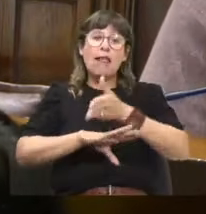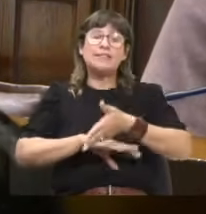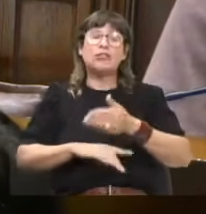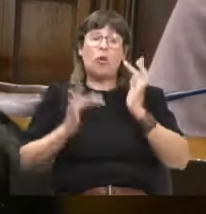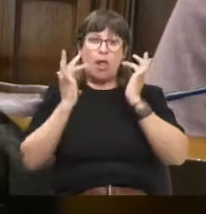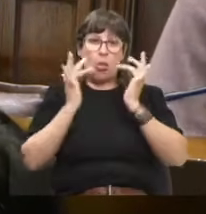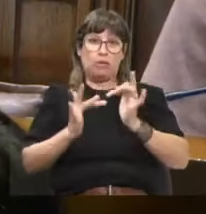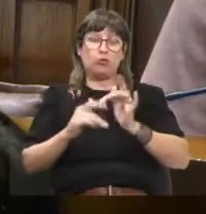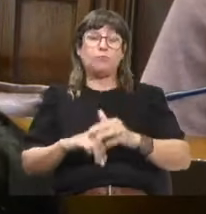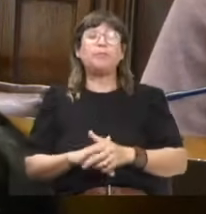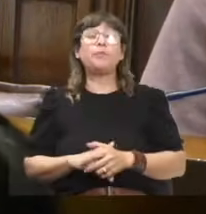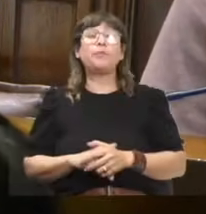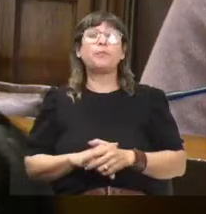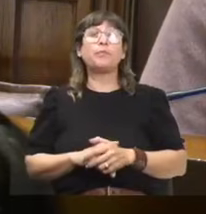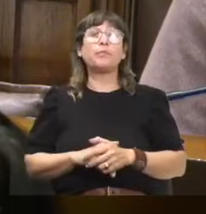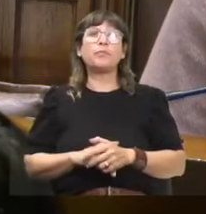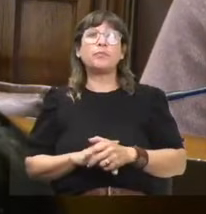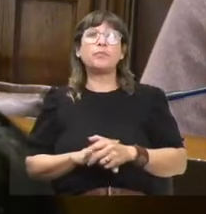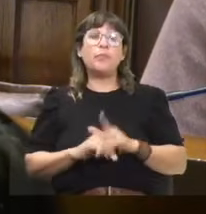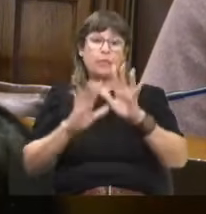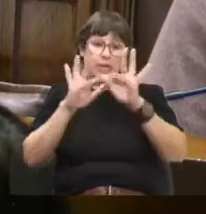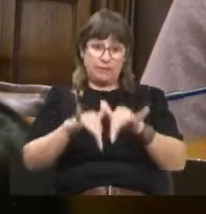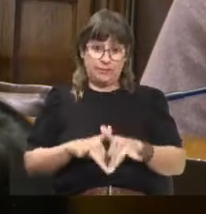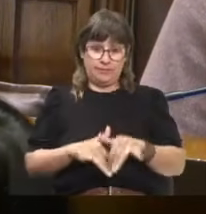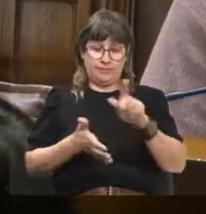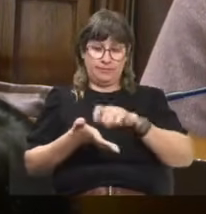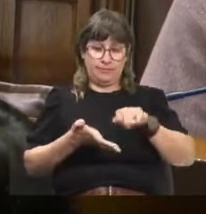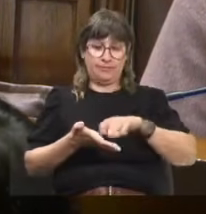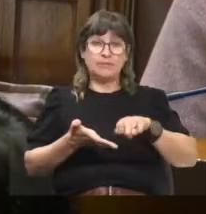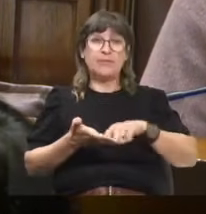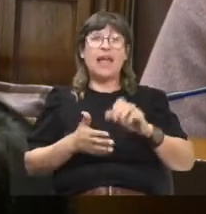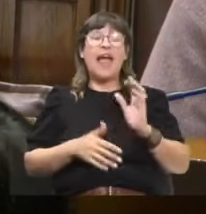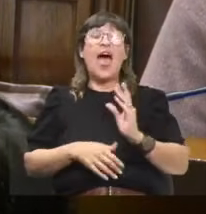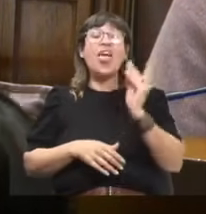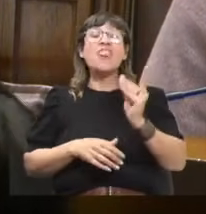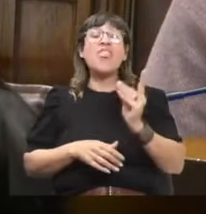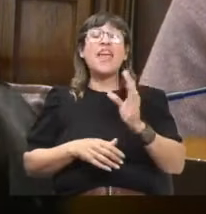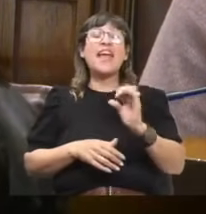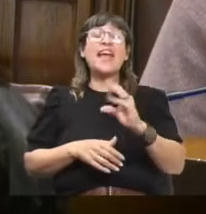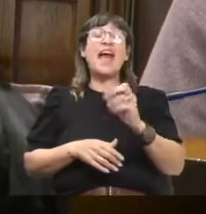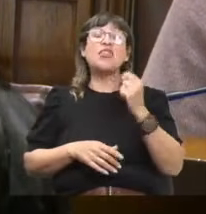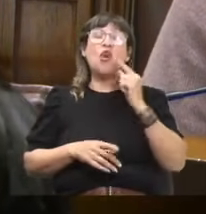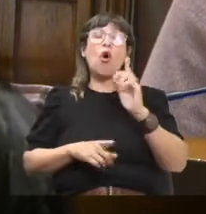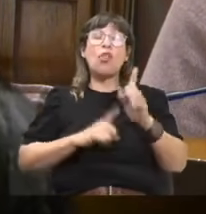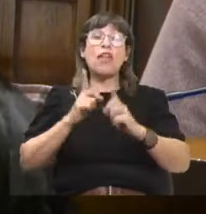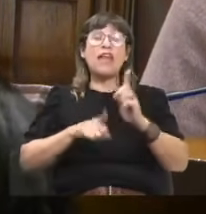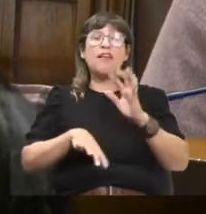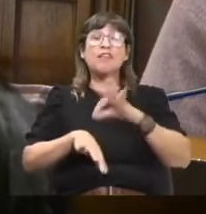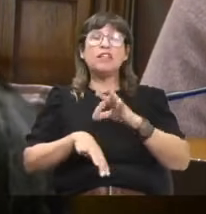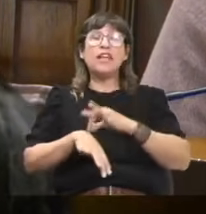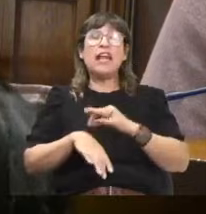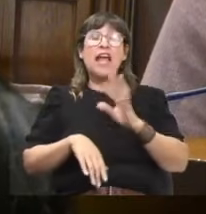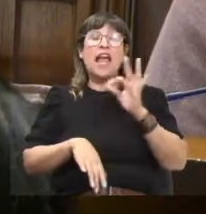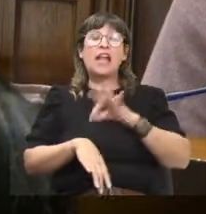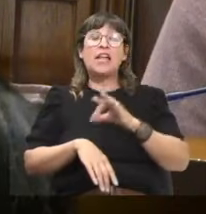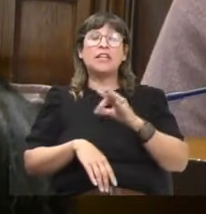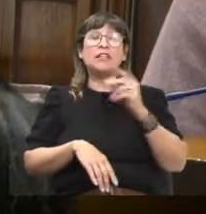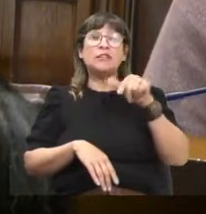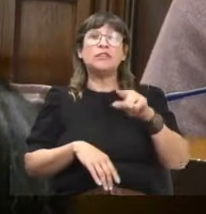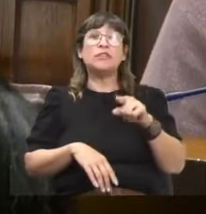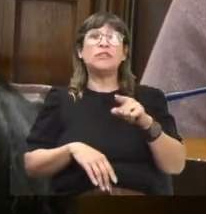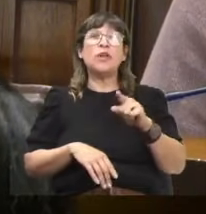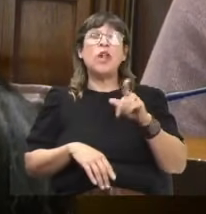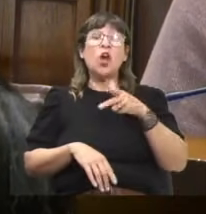educación. En la nota suscrita por el decano de la Facultad de Medicina, doctor Arturo Briva, con fecha 15